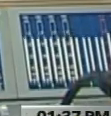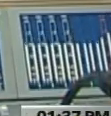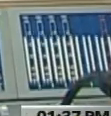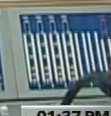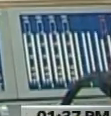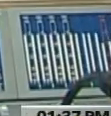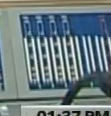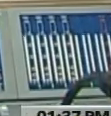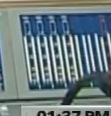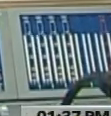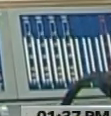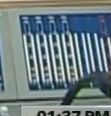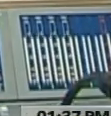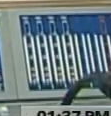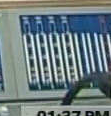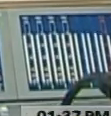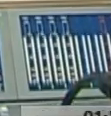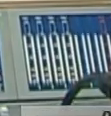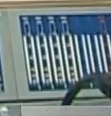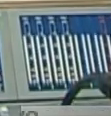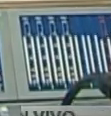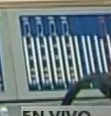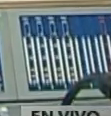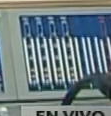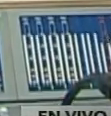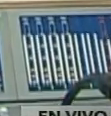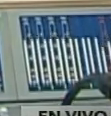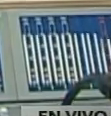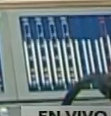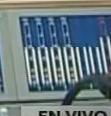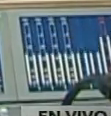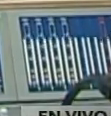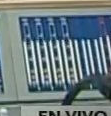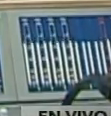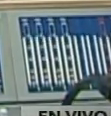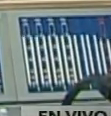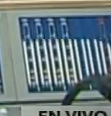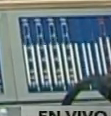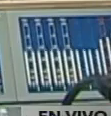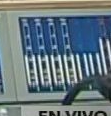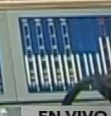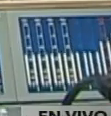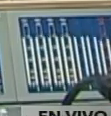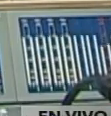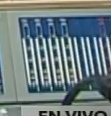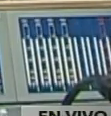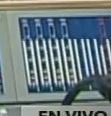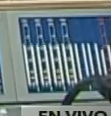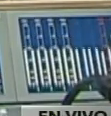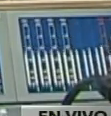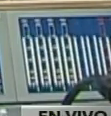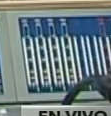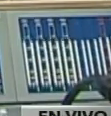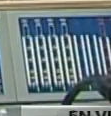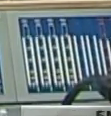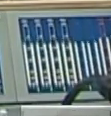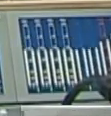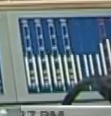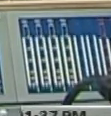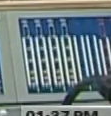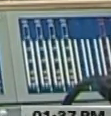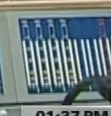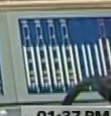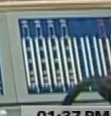original de América Latina y el Caribe. Un solo bloque de fuerza para la paz, para el desarrollo, para la